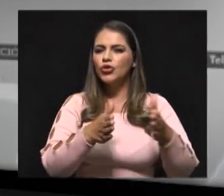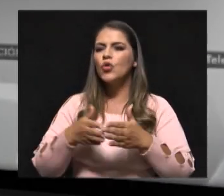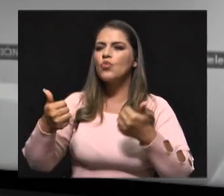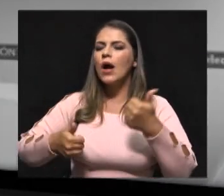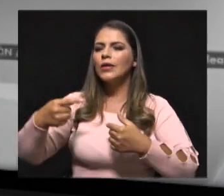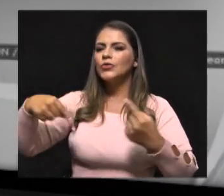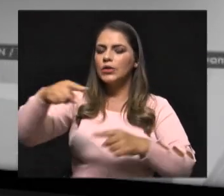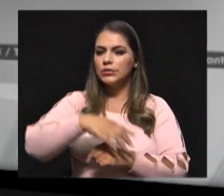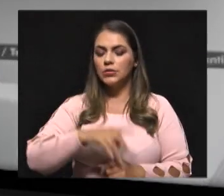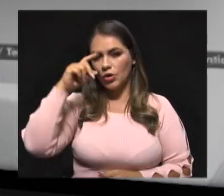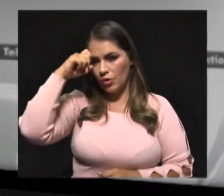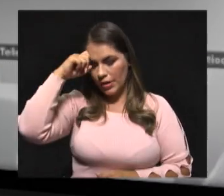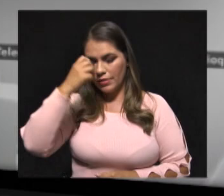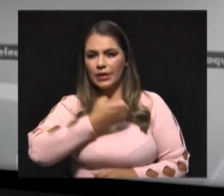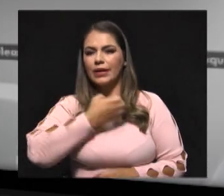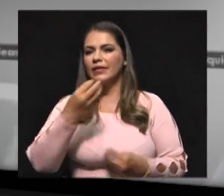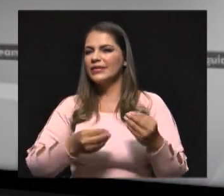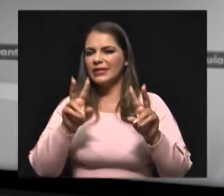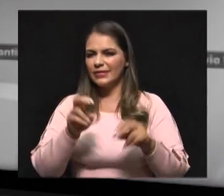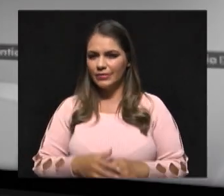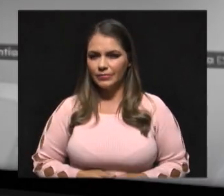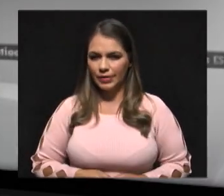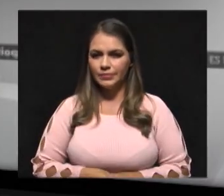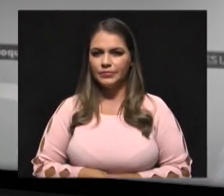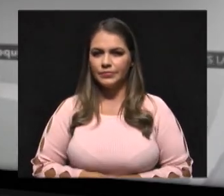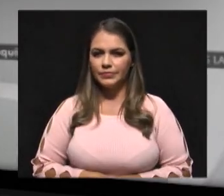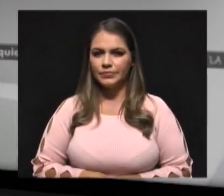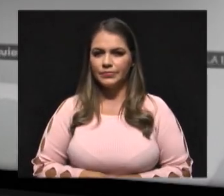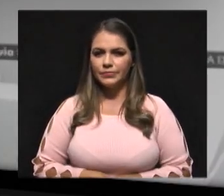y los gobernantes que deben hacer para que finalmente se concretó